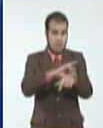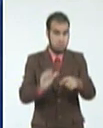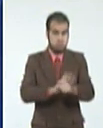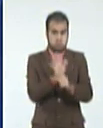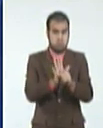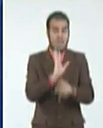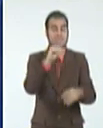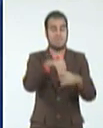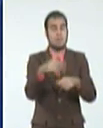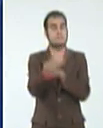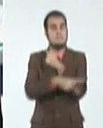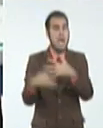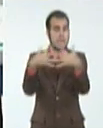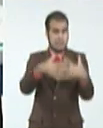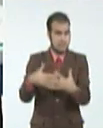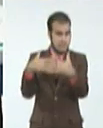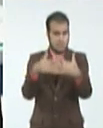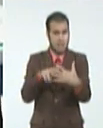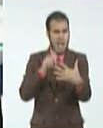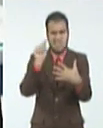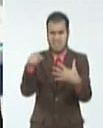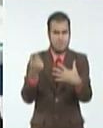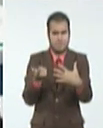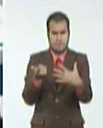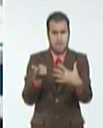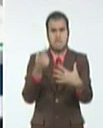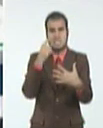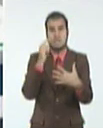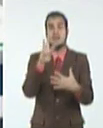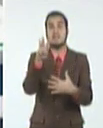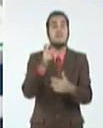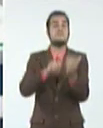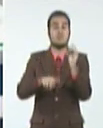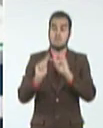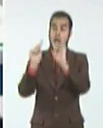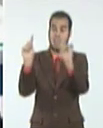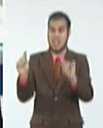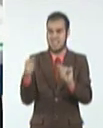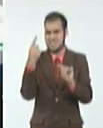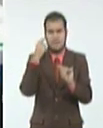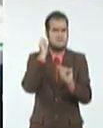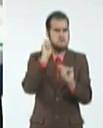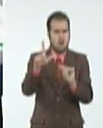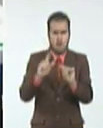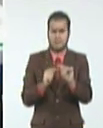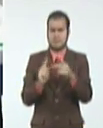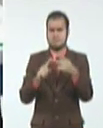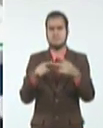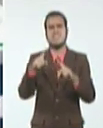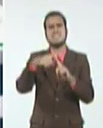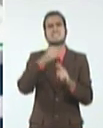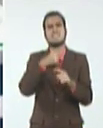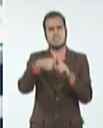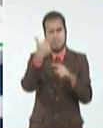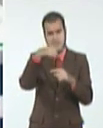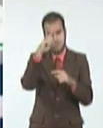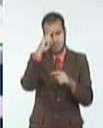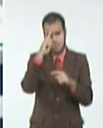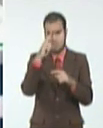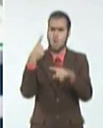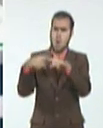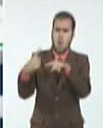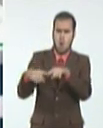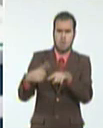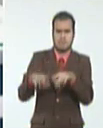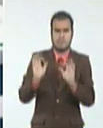Unidos de Norteamérica se registran en 3 estados, fundamentalmente en la Florida, en Texas, en Missouri. El Reino Unido está estudiando los